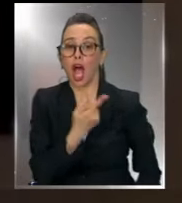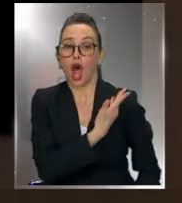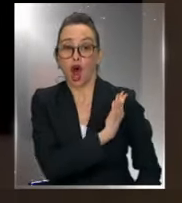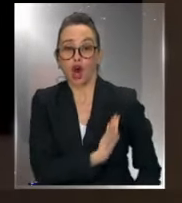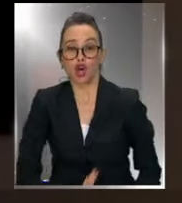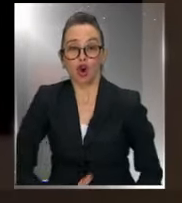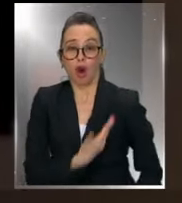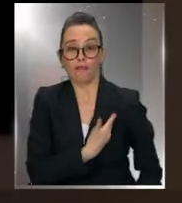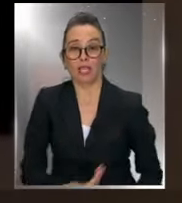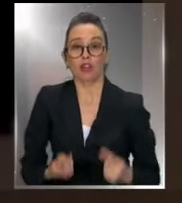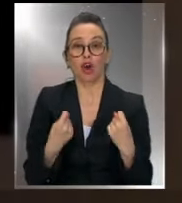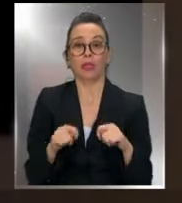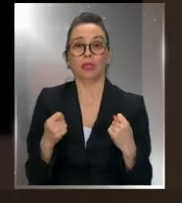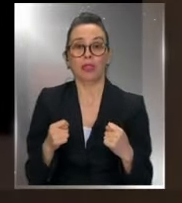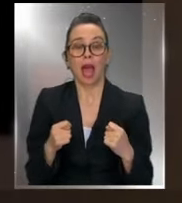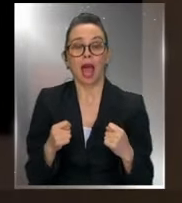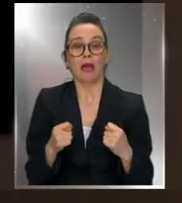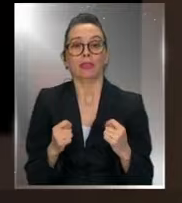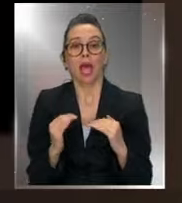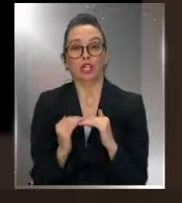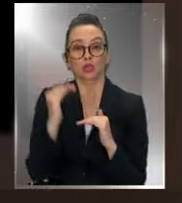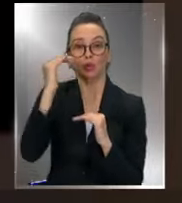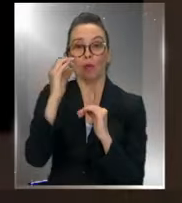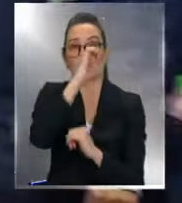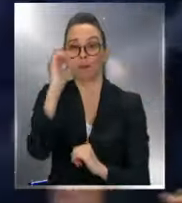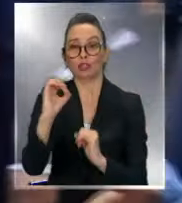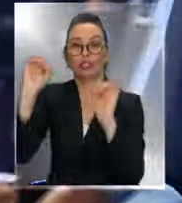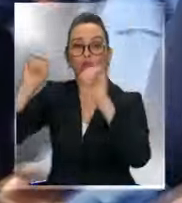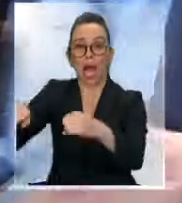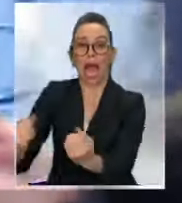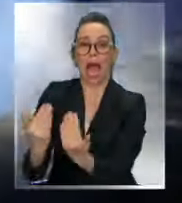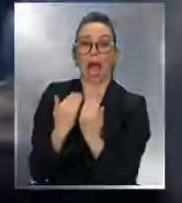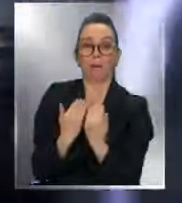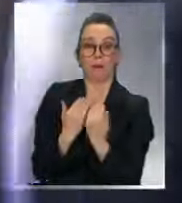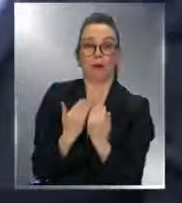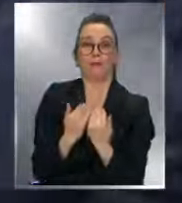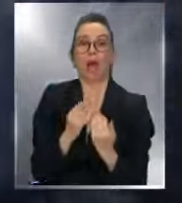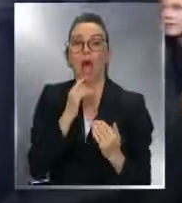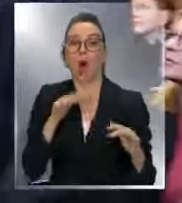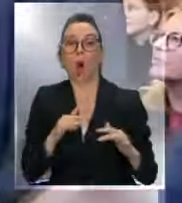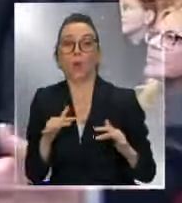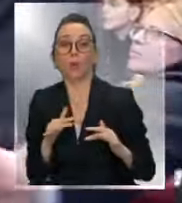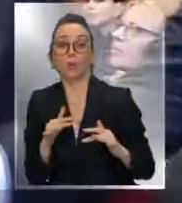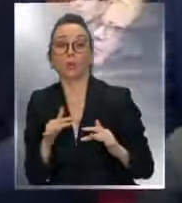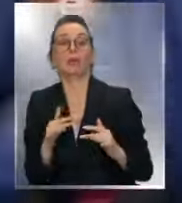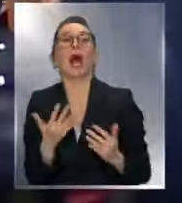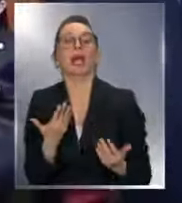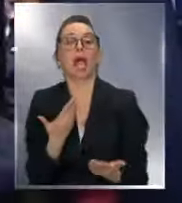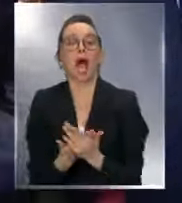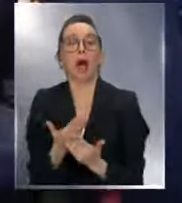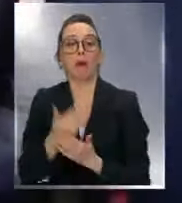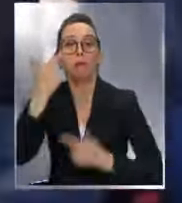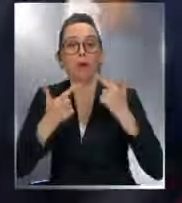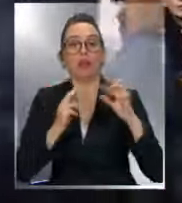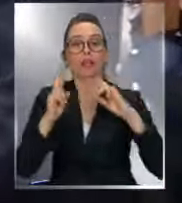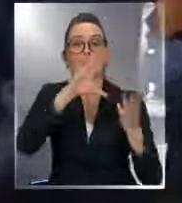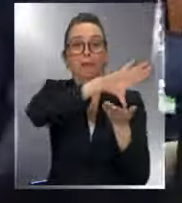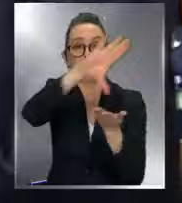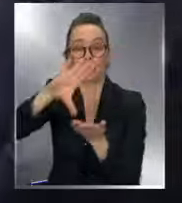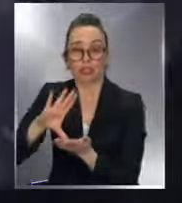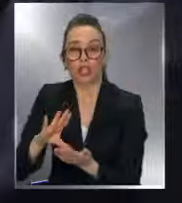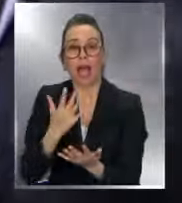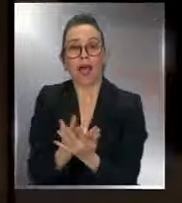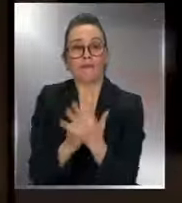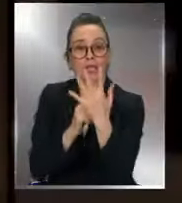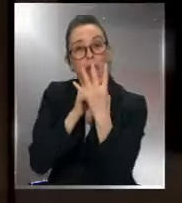de aumentar su aprobación por la vía del uso de la política exterior. Y había como 4 o 5